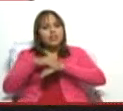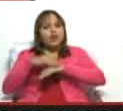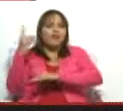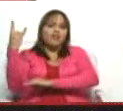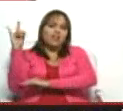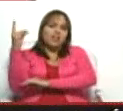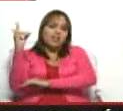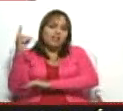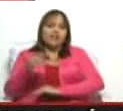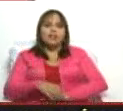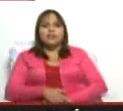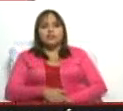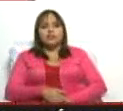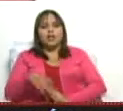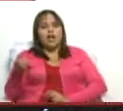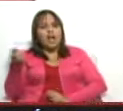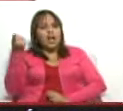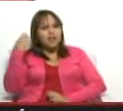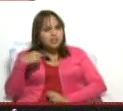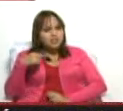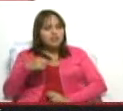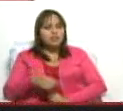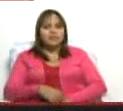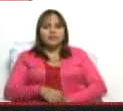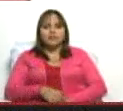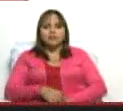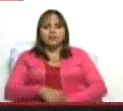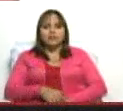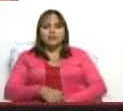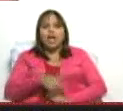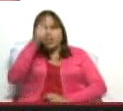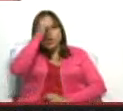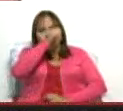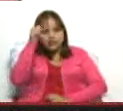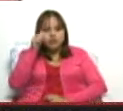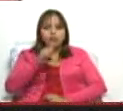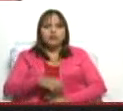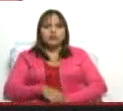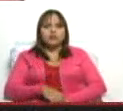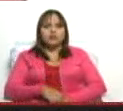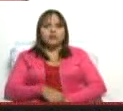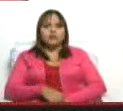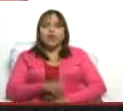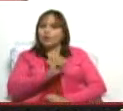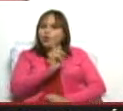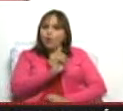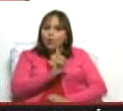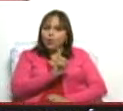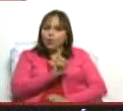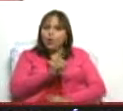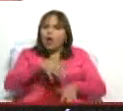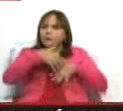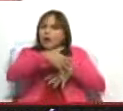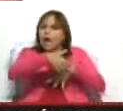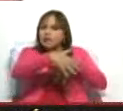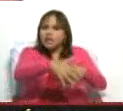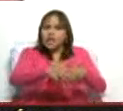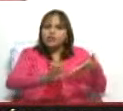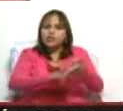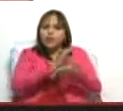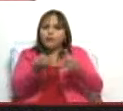Bolivia. Ayer fue el domingo, ayer. No. La marcha de los